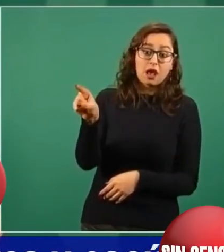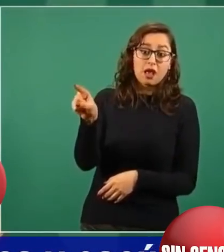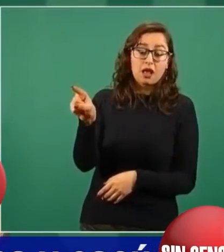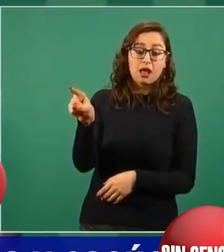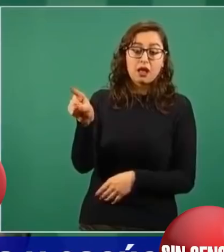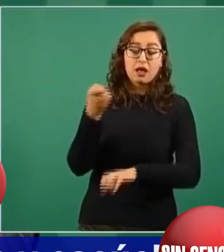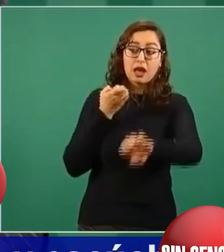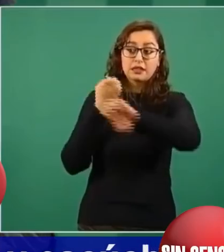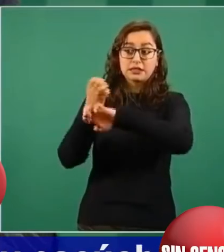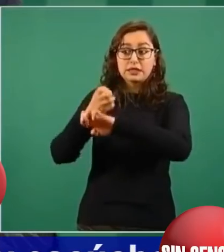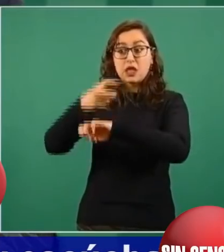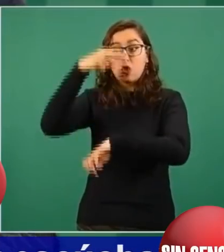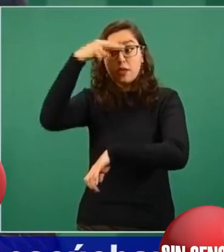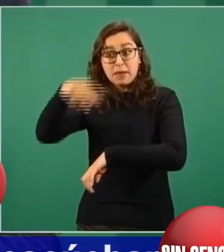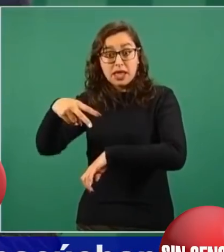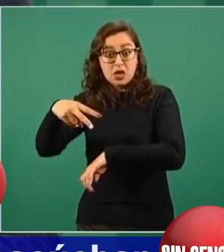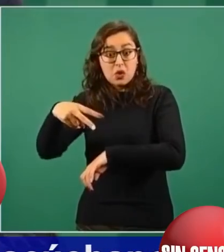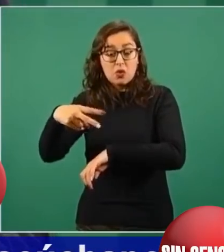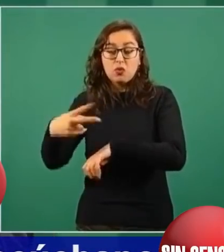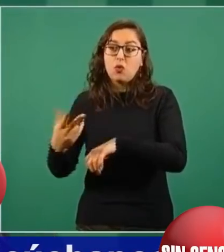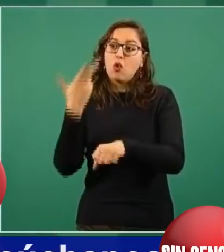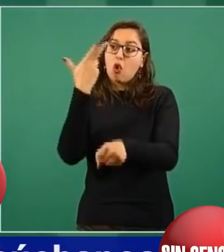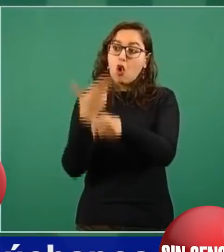en el Estado de México.